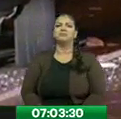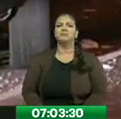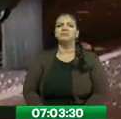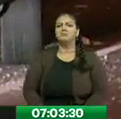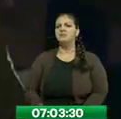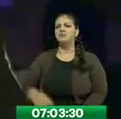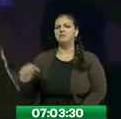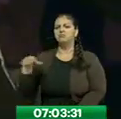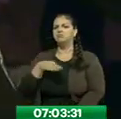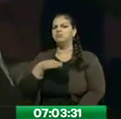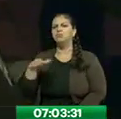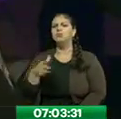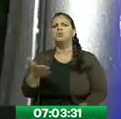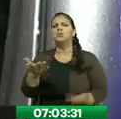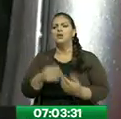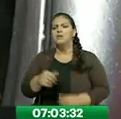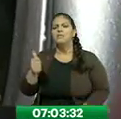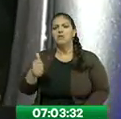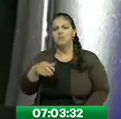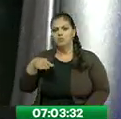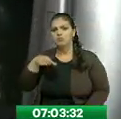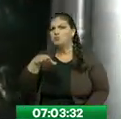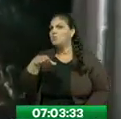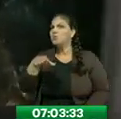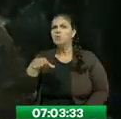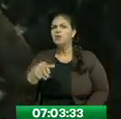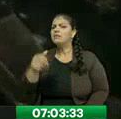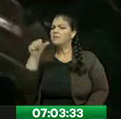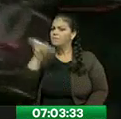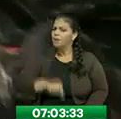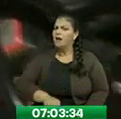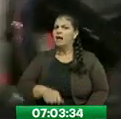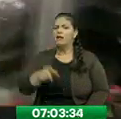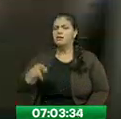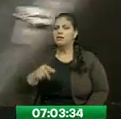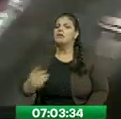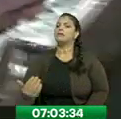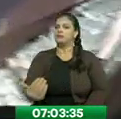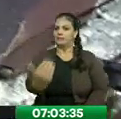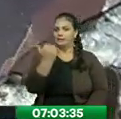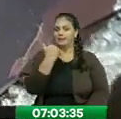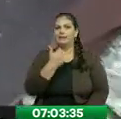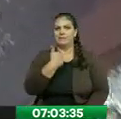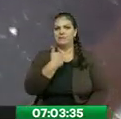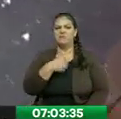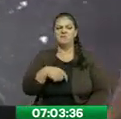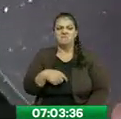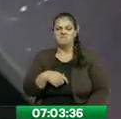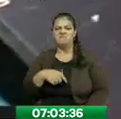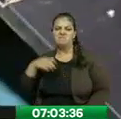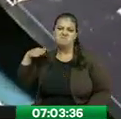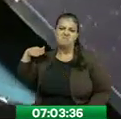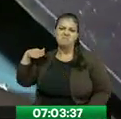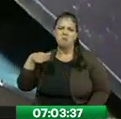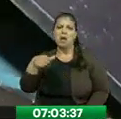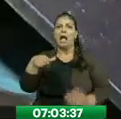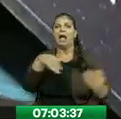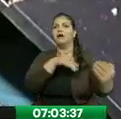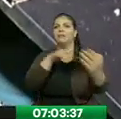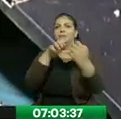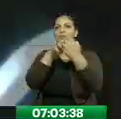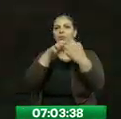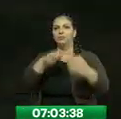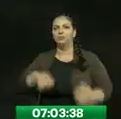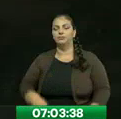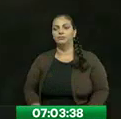circulando en sentido contrario. El conductor de la camioneta resultó herido, mientras que la persona que conducía el